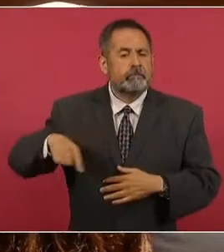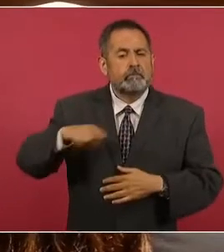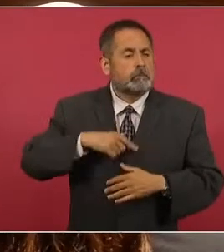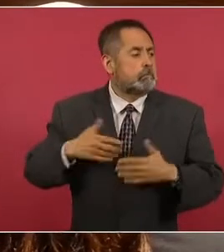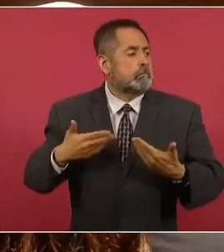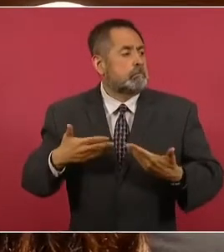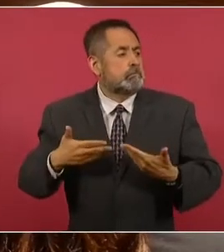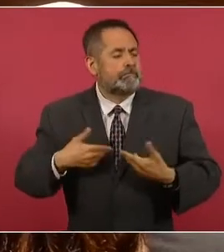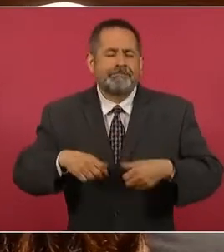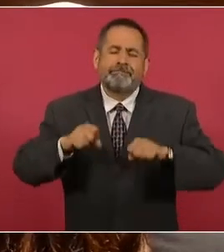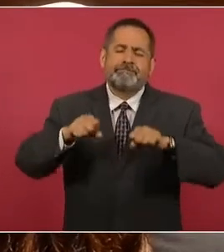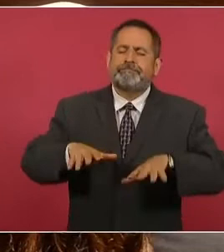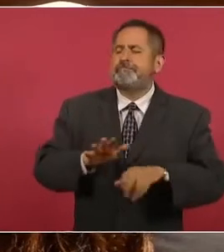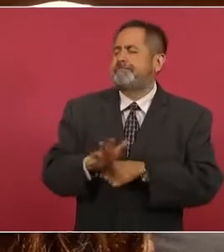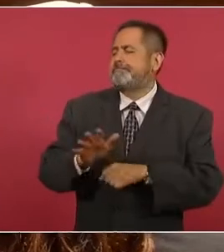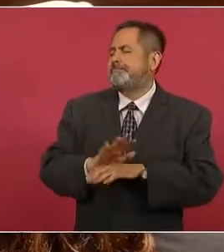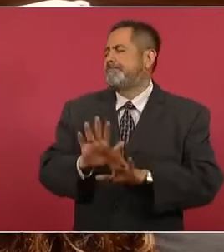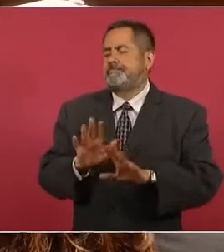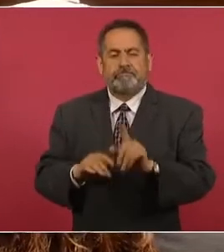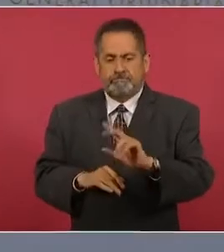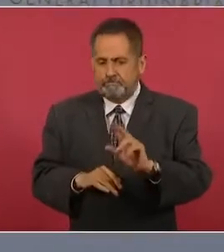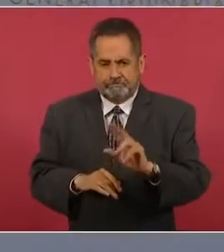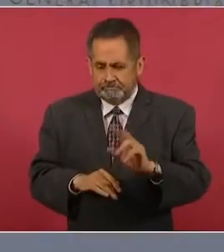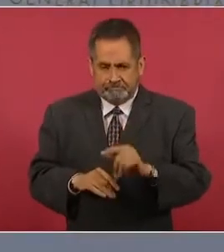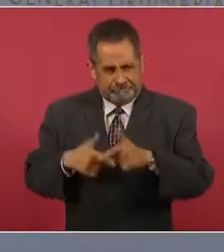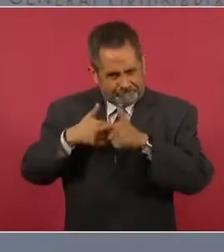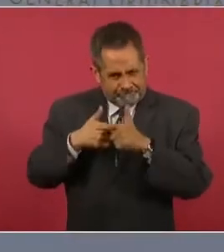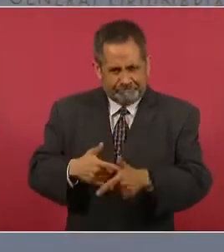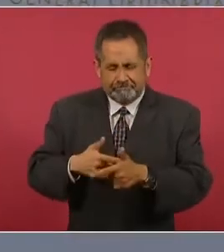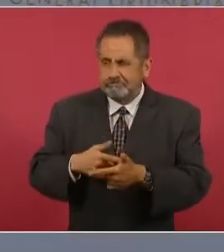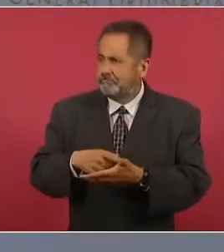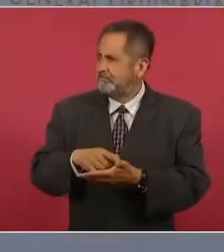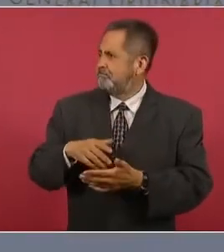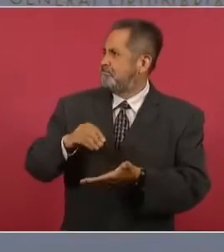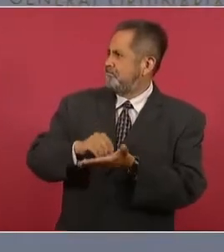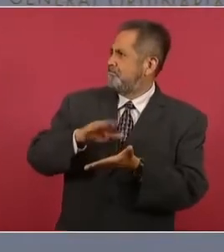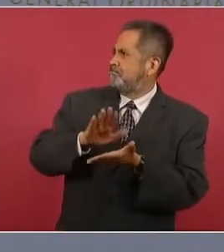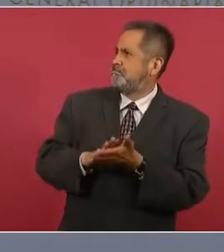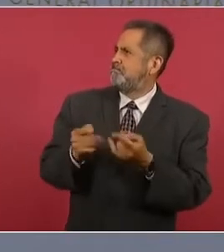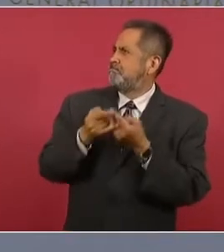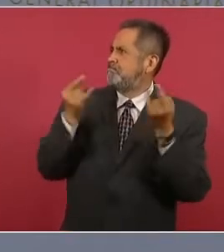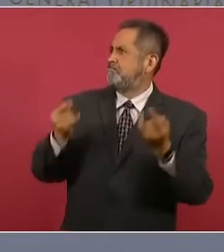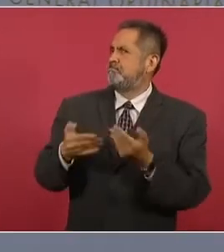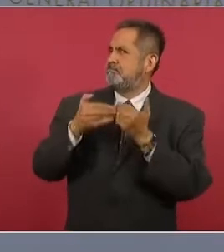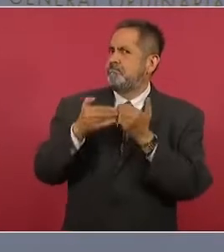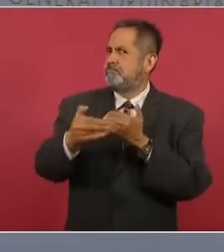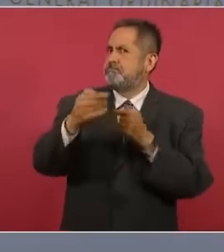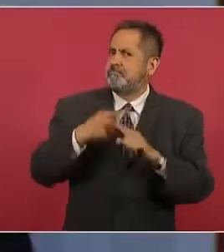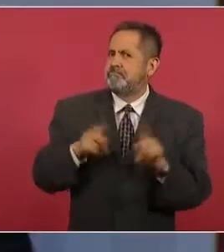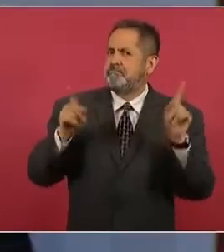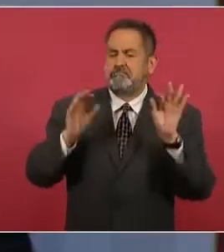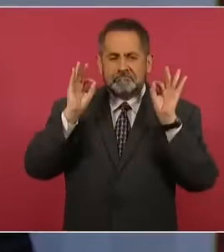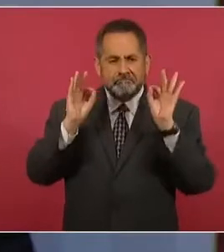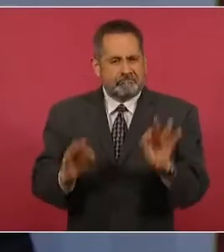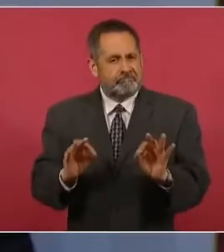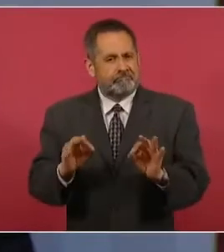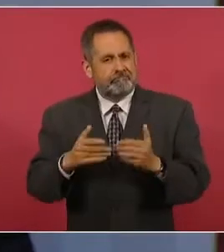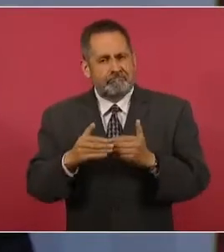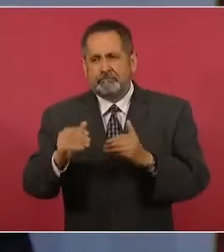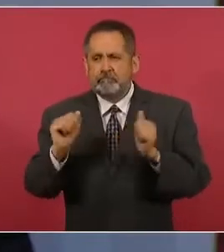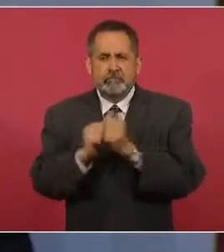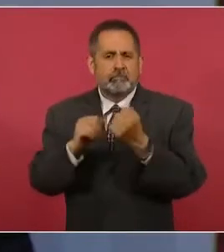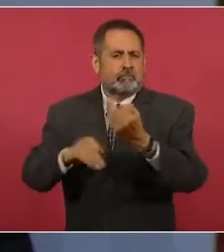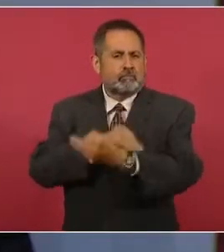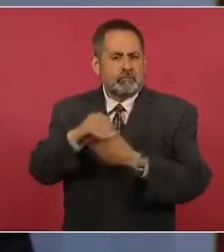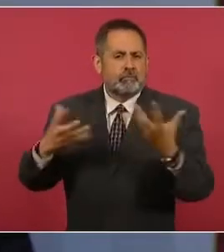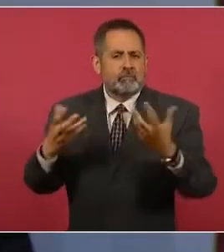la disciplina, sino hacer historia, como lo estamos haciendo entre todas